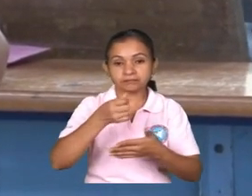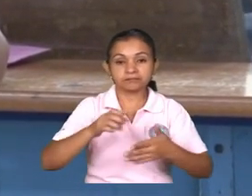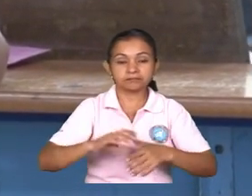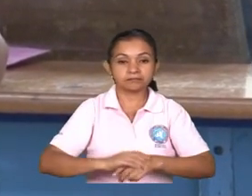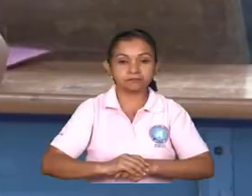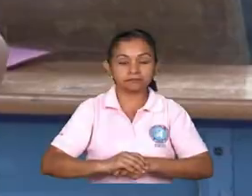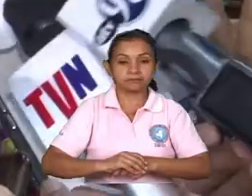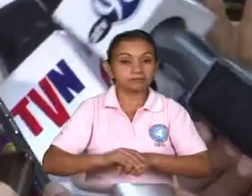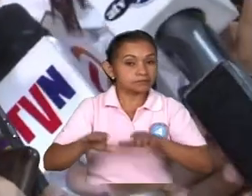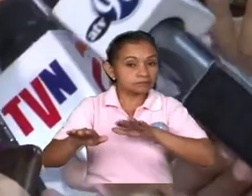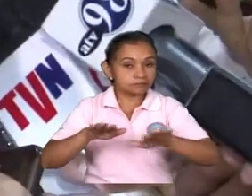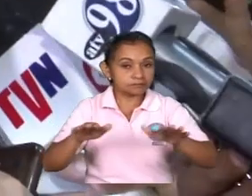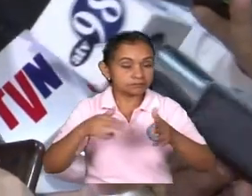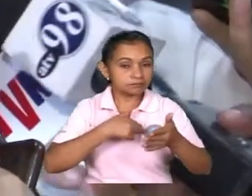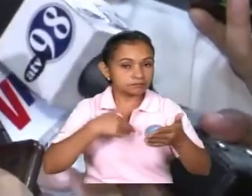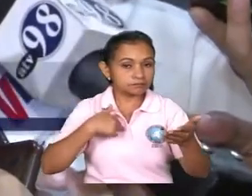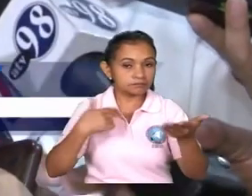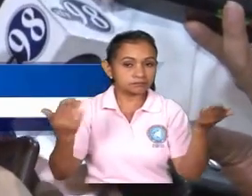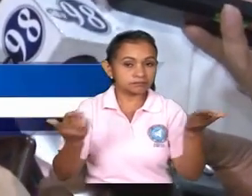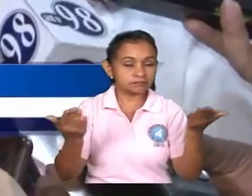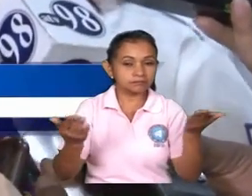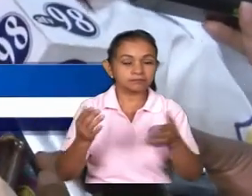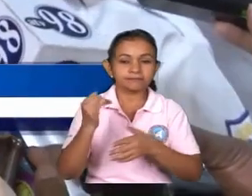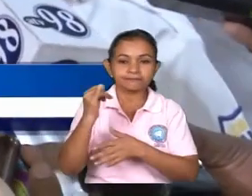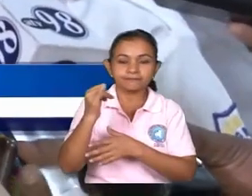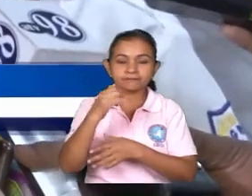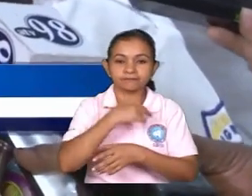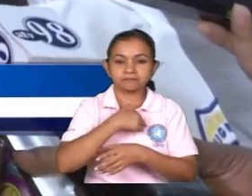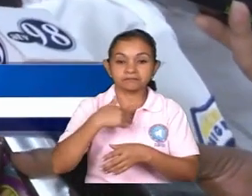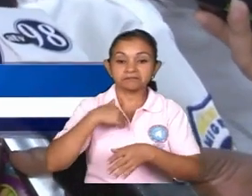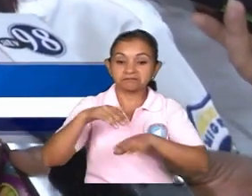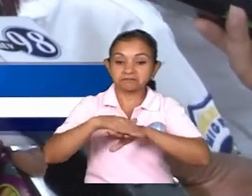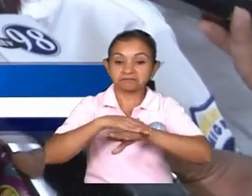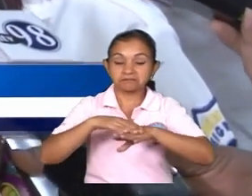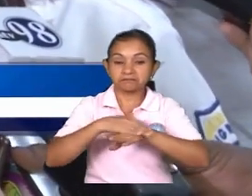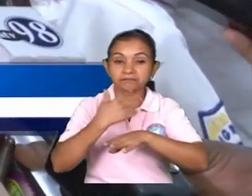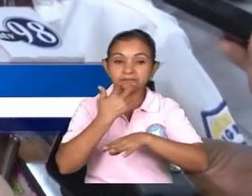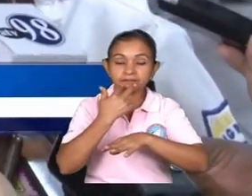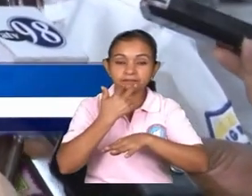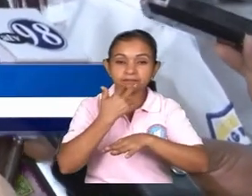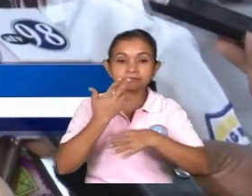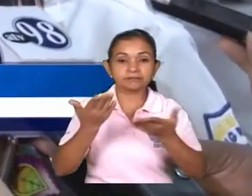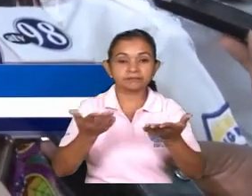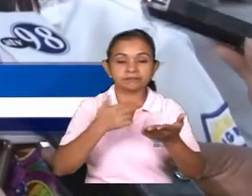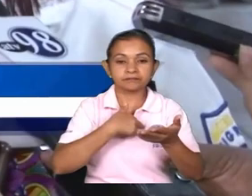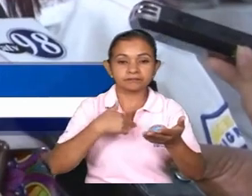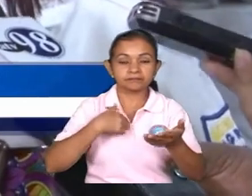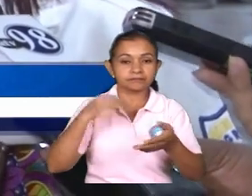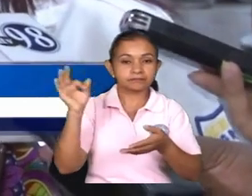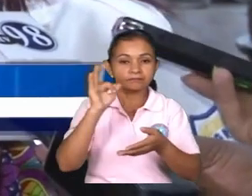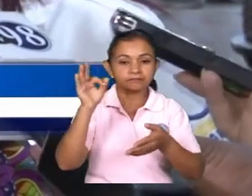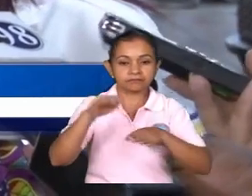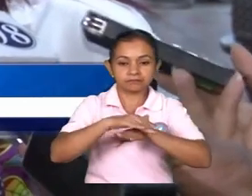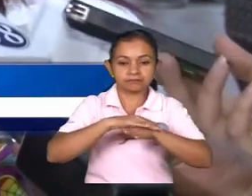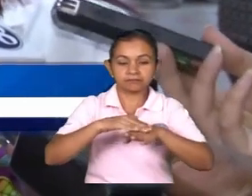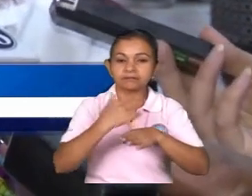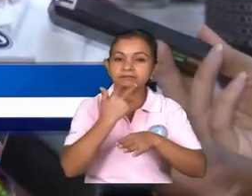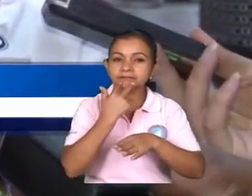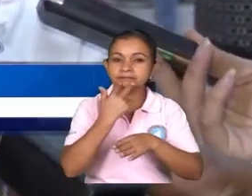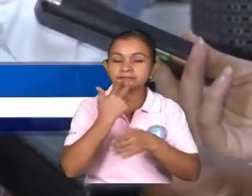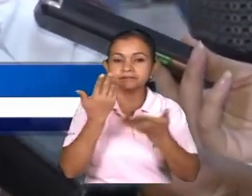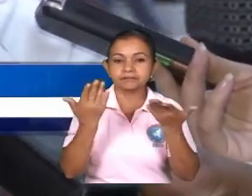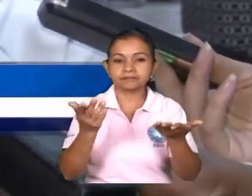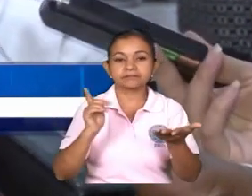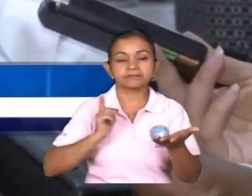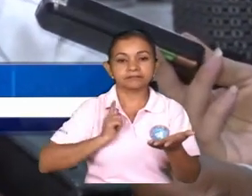¿El que no lo haga incluye sanciones? Sí, el que no haga el trámite ya estaría de manera ilegal en el país y